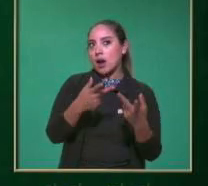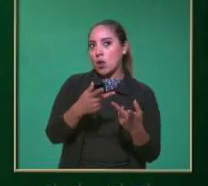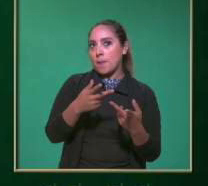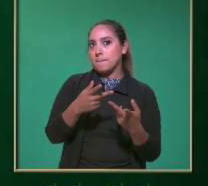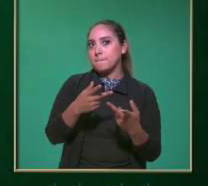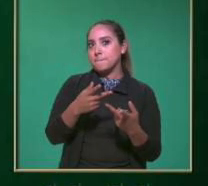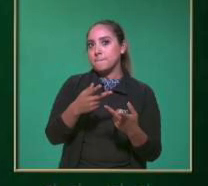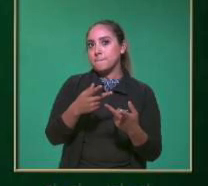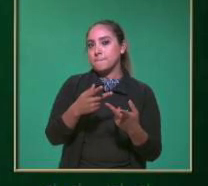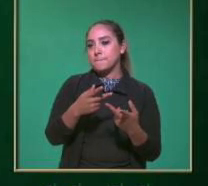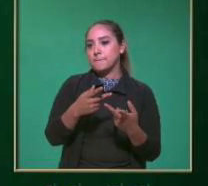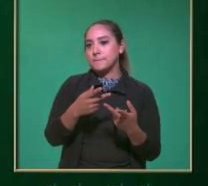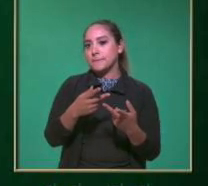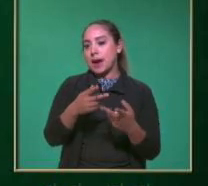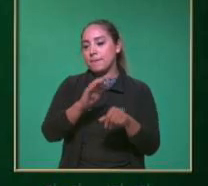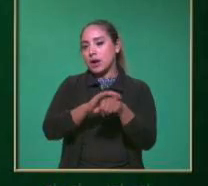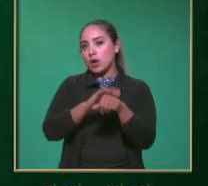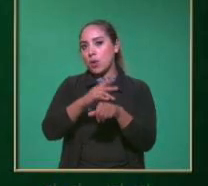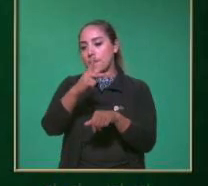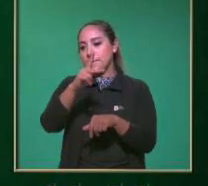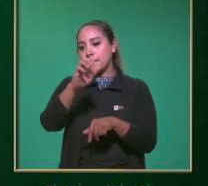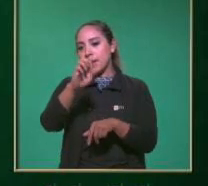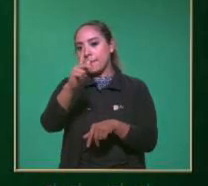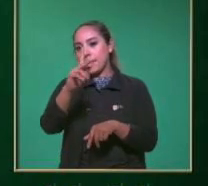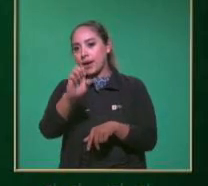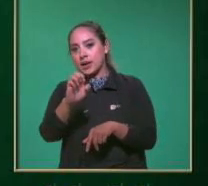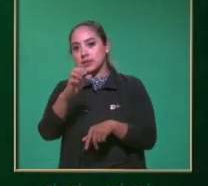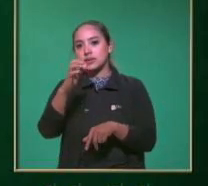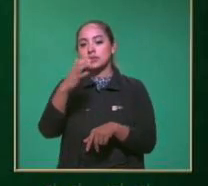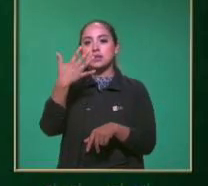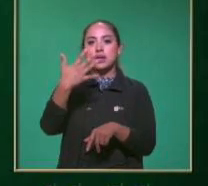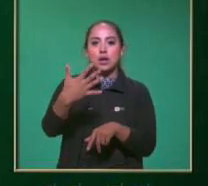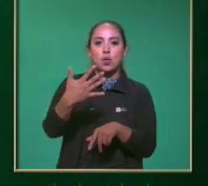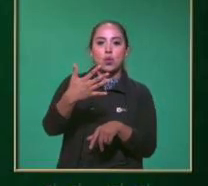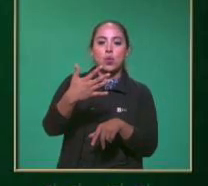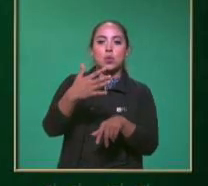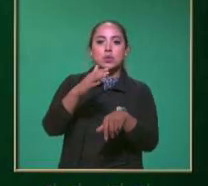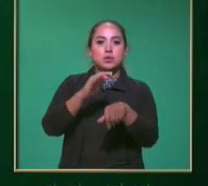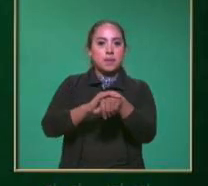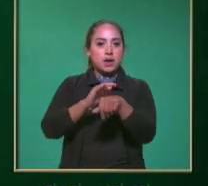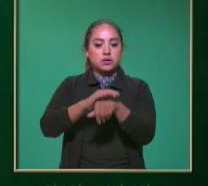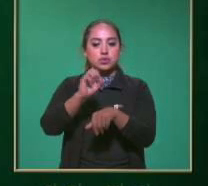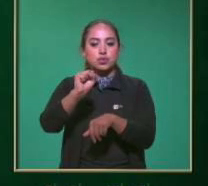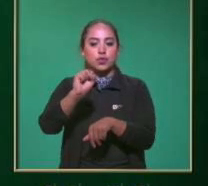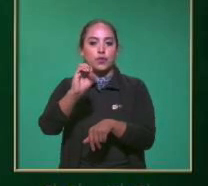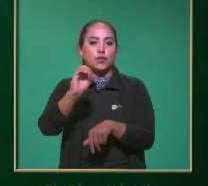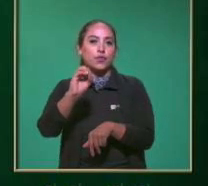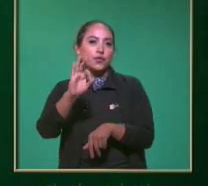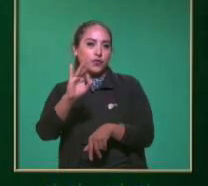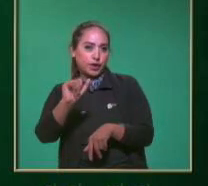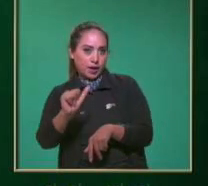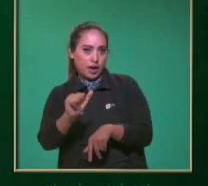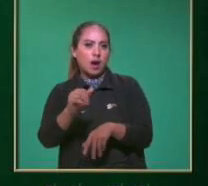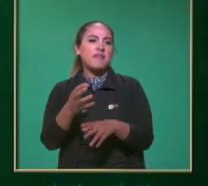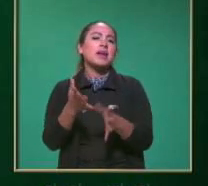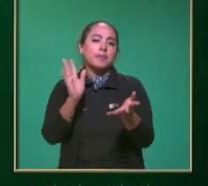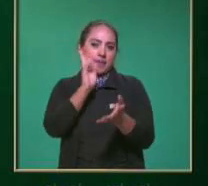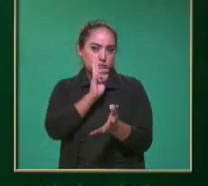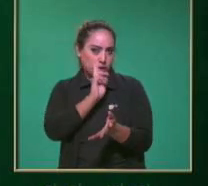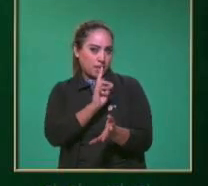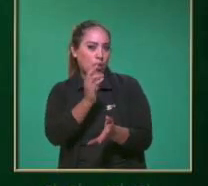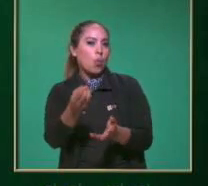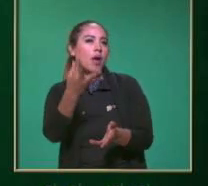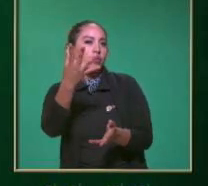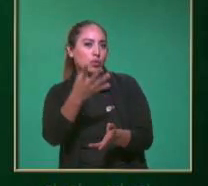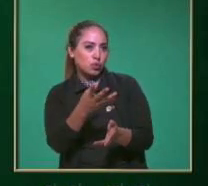Sofía, 5 a su amigo Leo y 2 a su amiga Ana. ¿Cuántos dulces le quedaron a Oscar? Bueno,